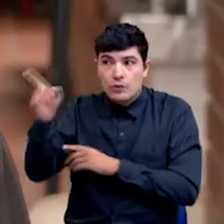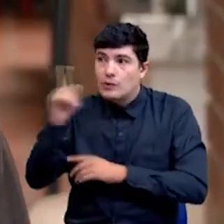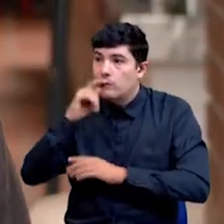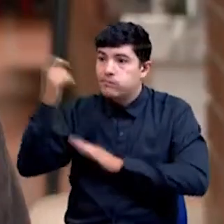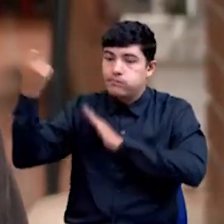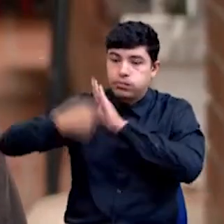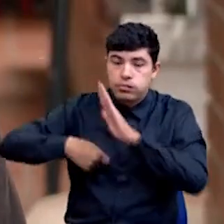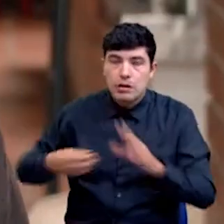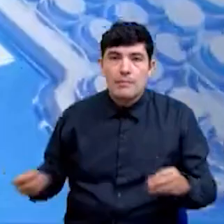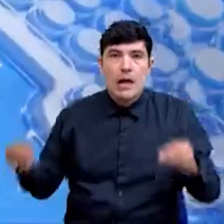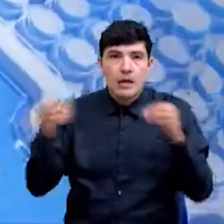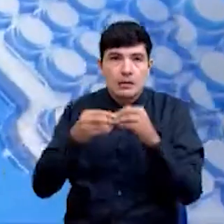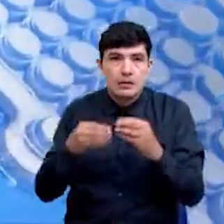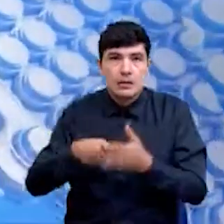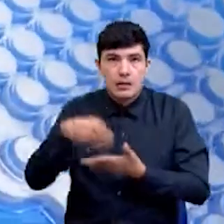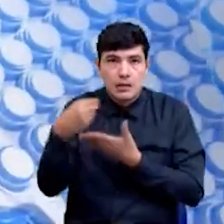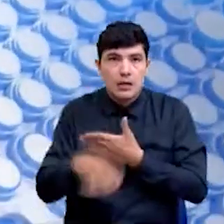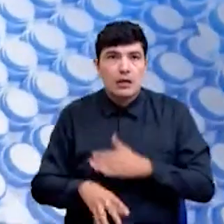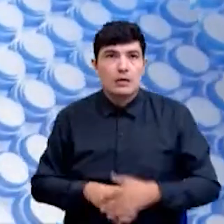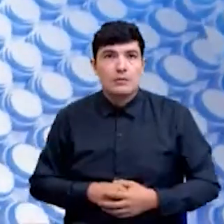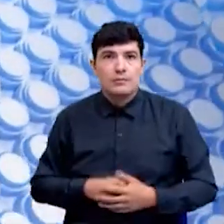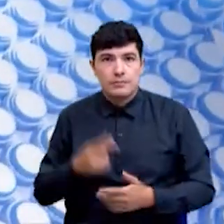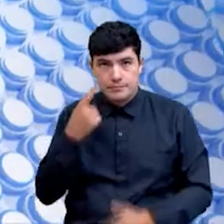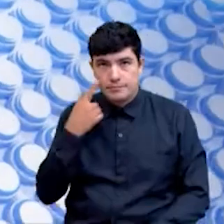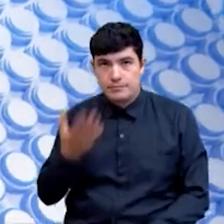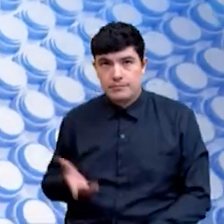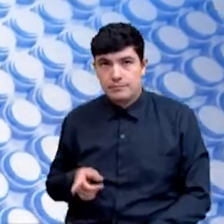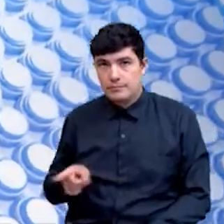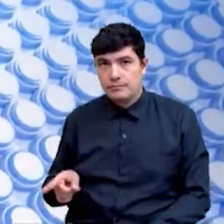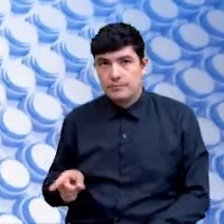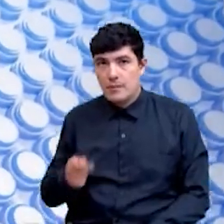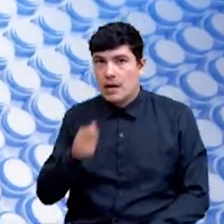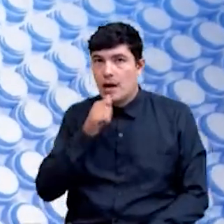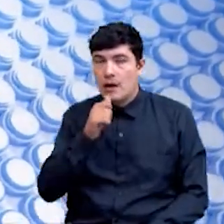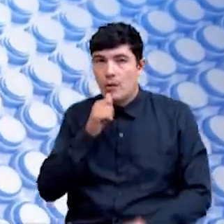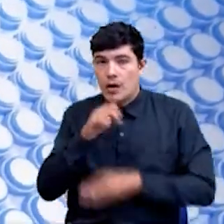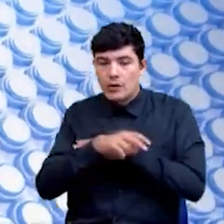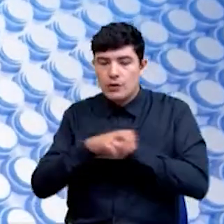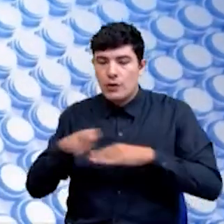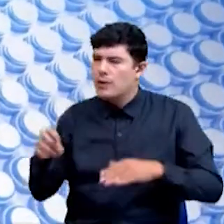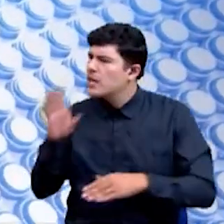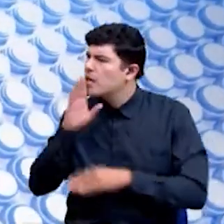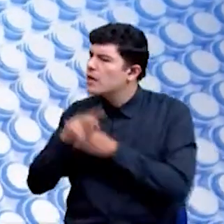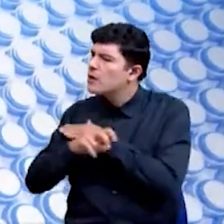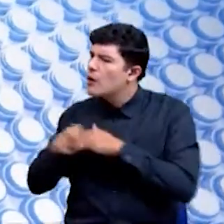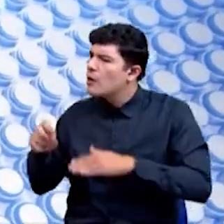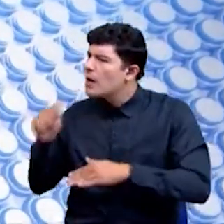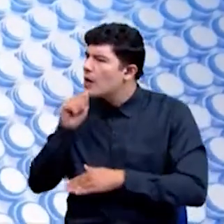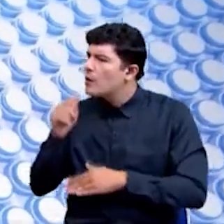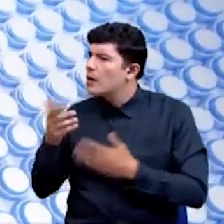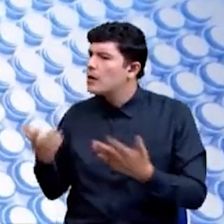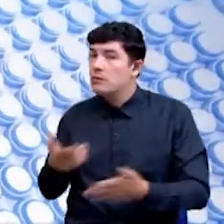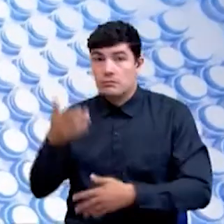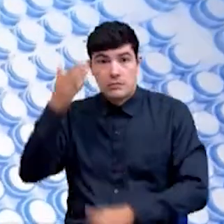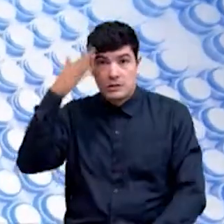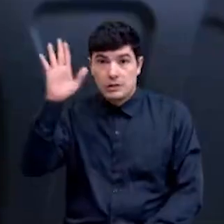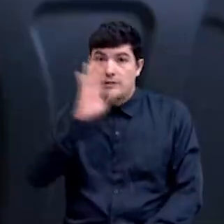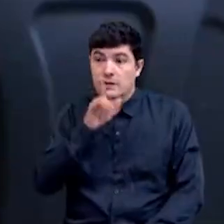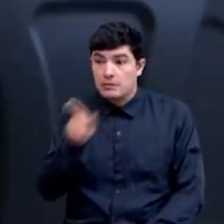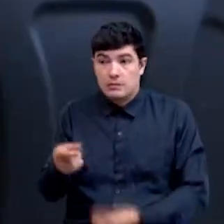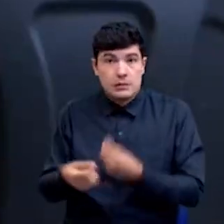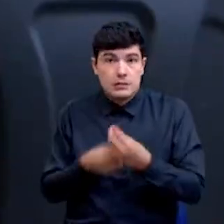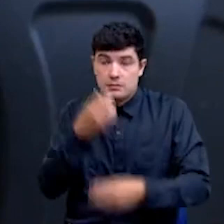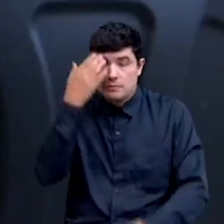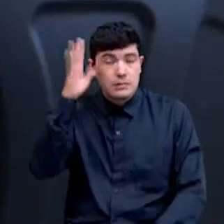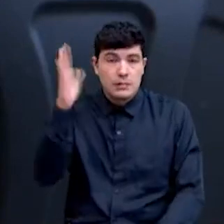nosotros más costos. Se estaban robando el agua de acá, mire. ¿Y quiénes están robando el agua? ¿Quién haría eso?